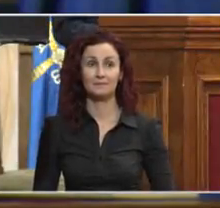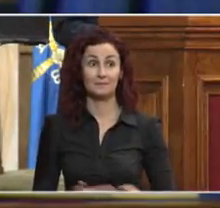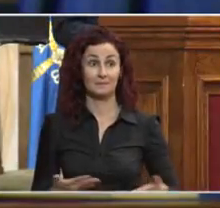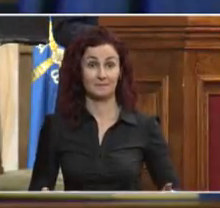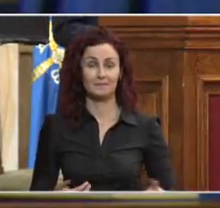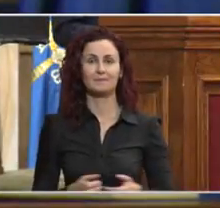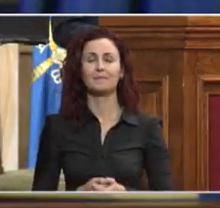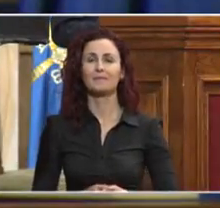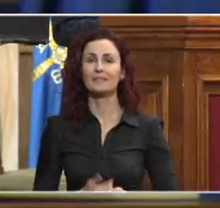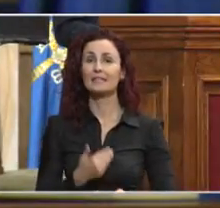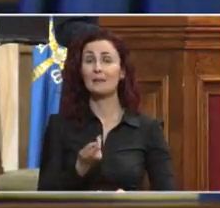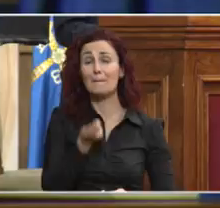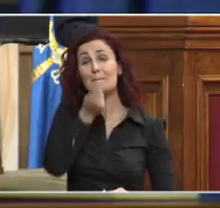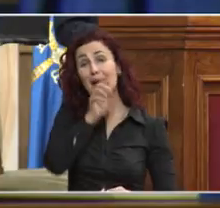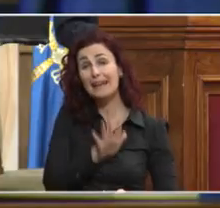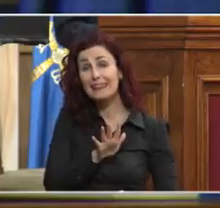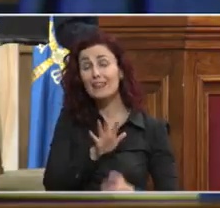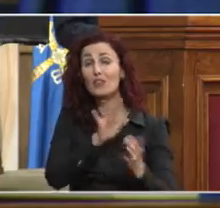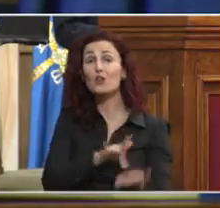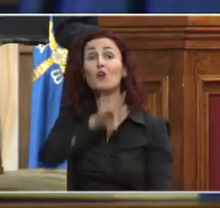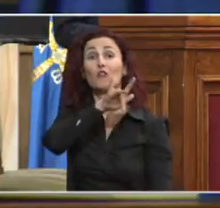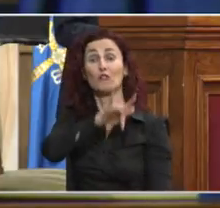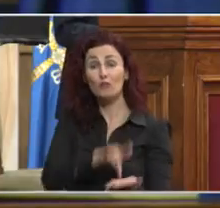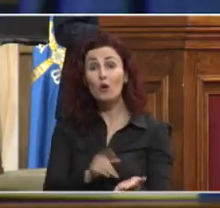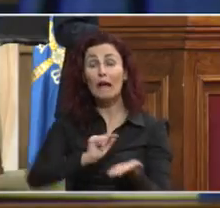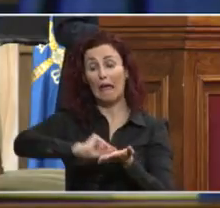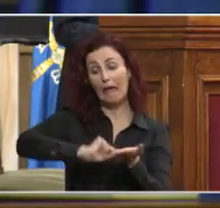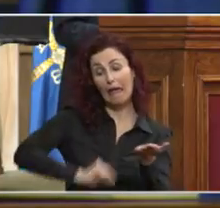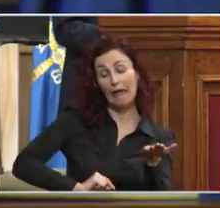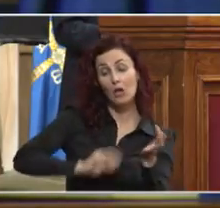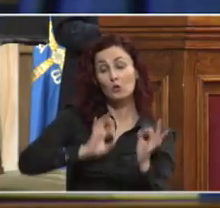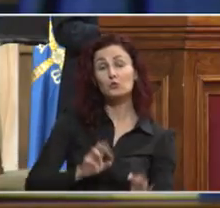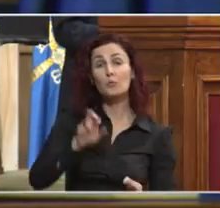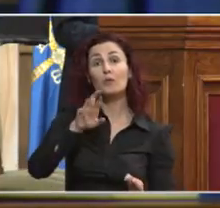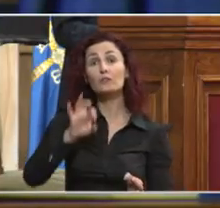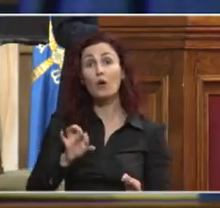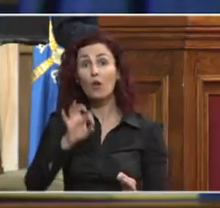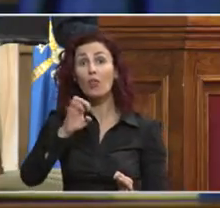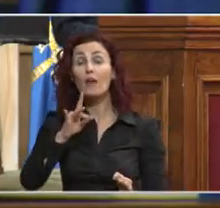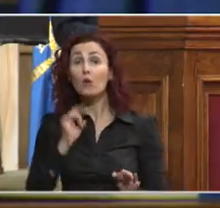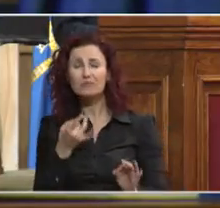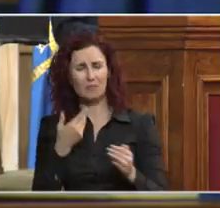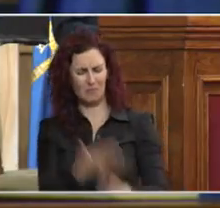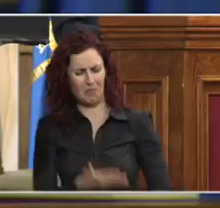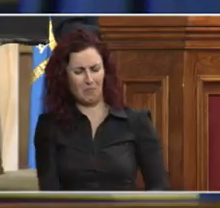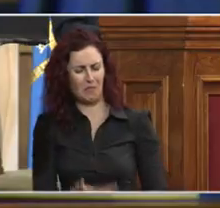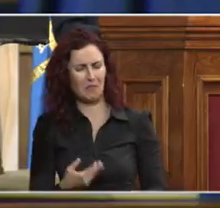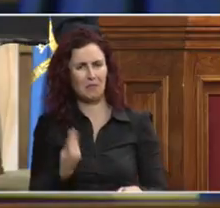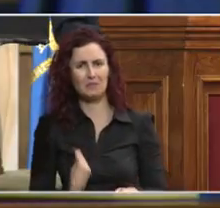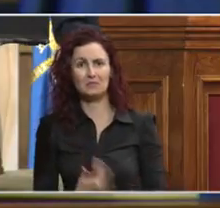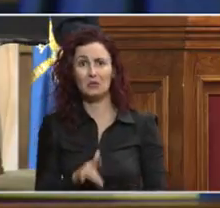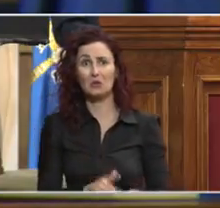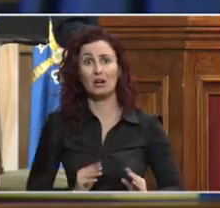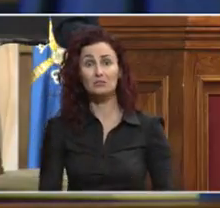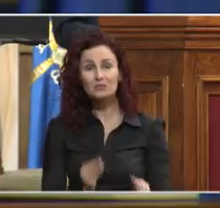Y algo parecido ocurre con la ortología y la prosodia. ¿Cuántos colegas míos desprecian estas artes venerables